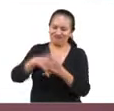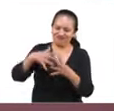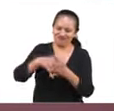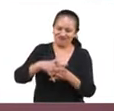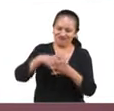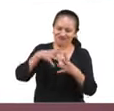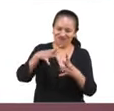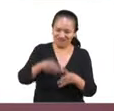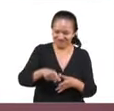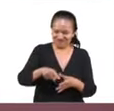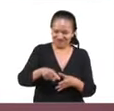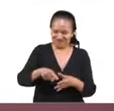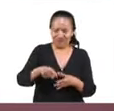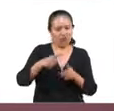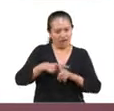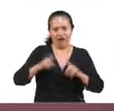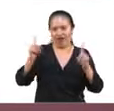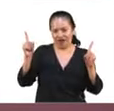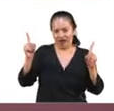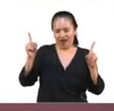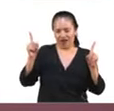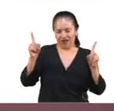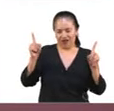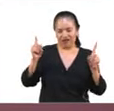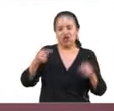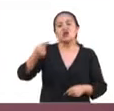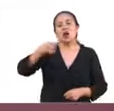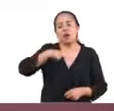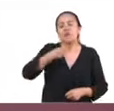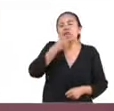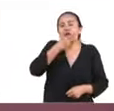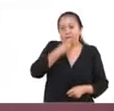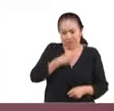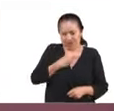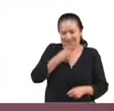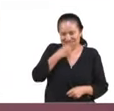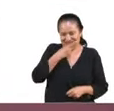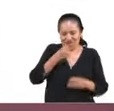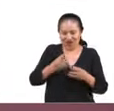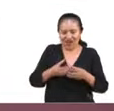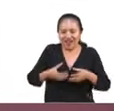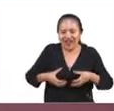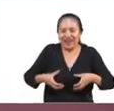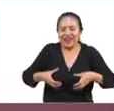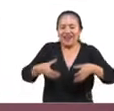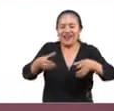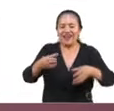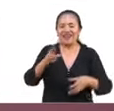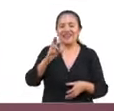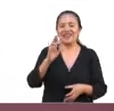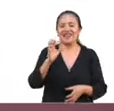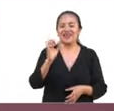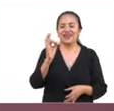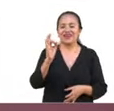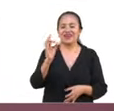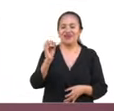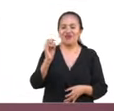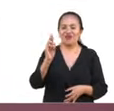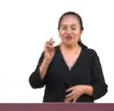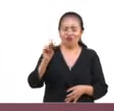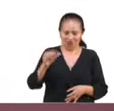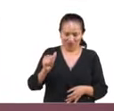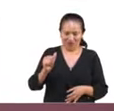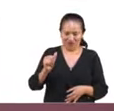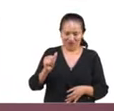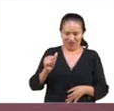Y entonces me plantearon que en Reforma, en Avenida de la Reforma, que representa la segunda gran